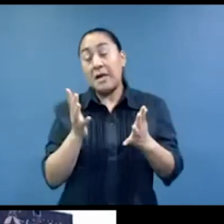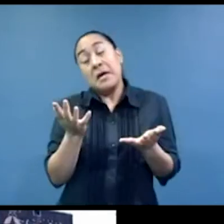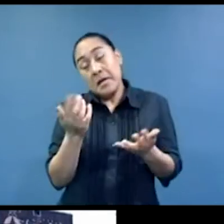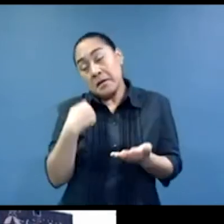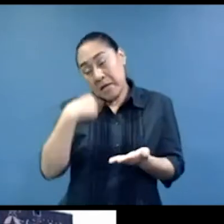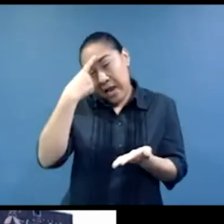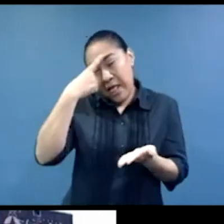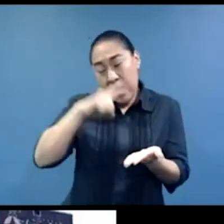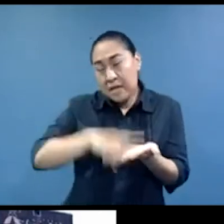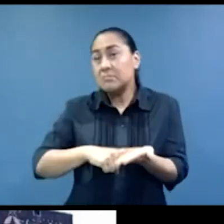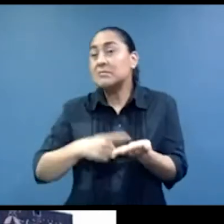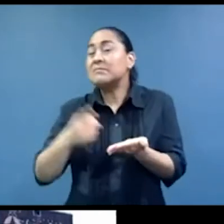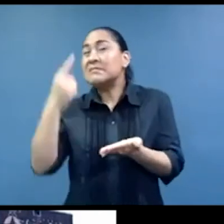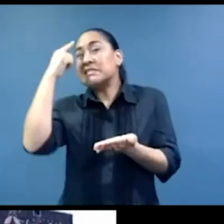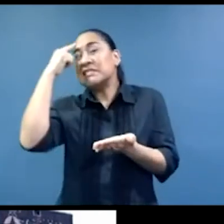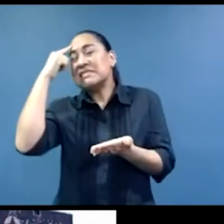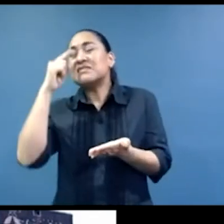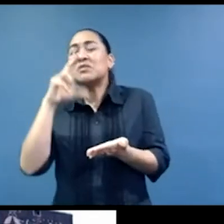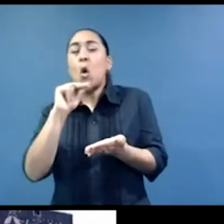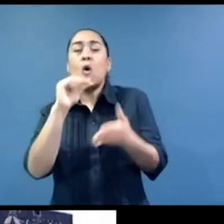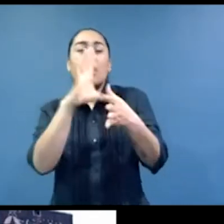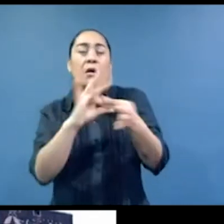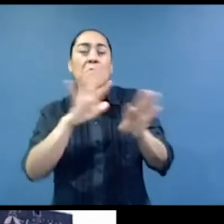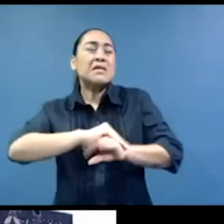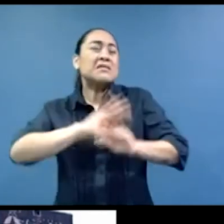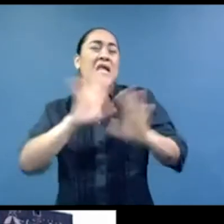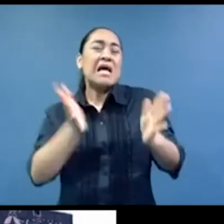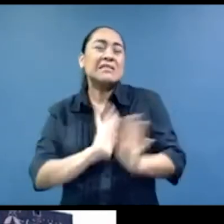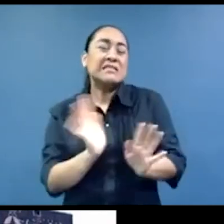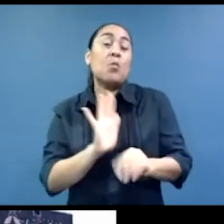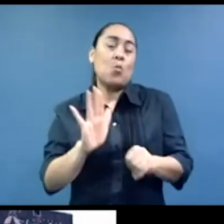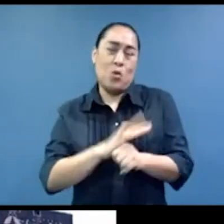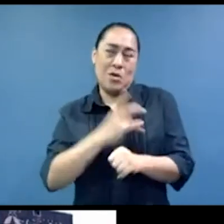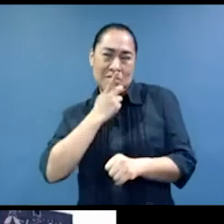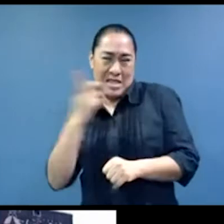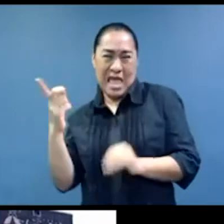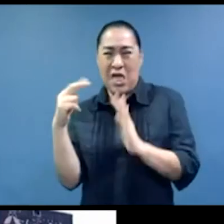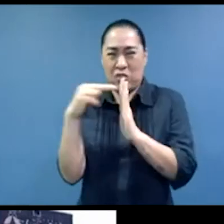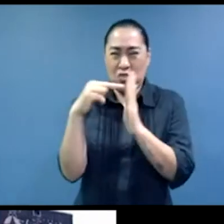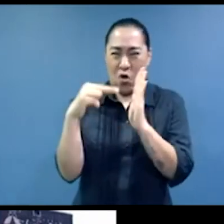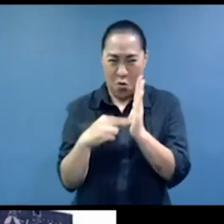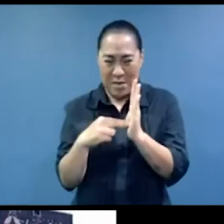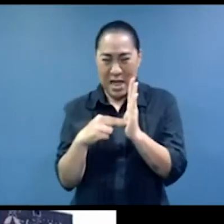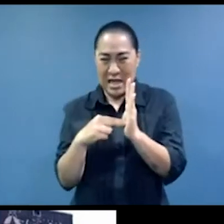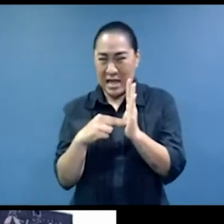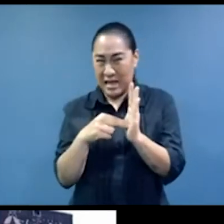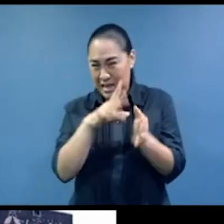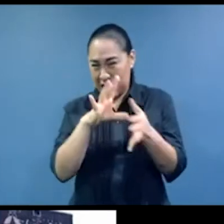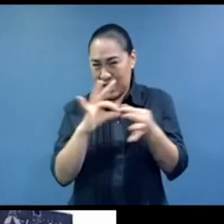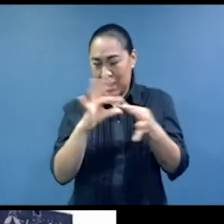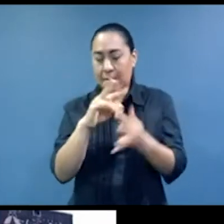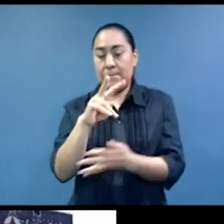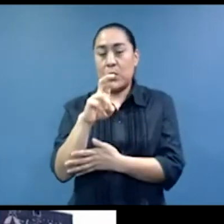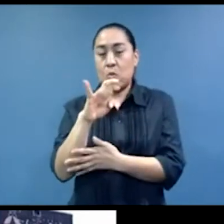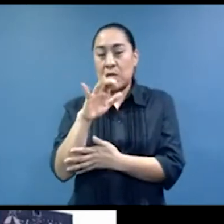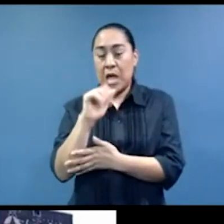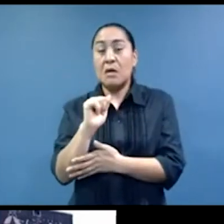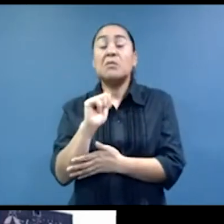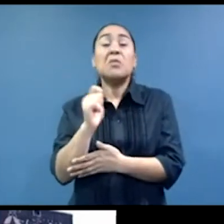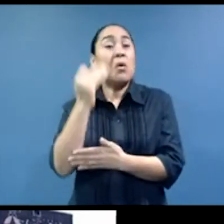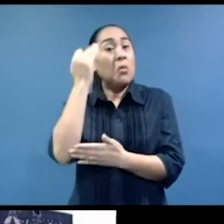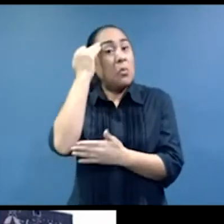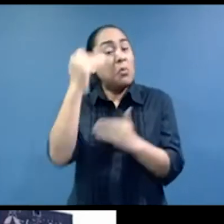de no aclararlo porque esa norma de la que nos hablaba Verónica se ha ido retrasando. Se ha